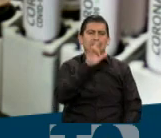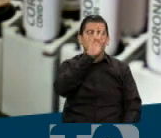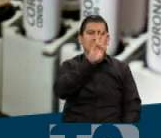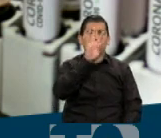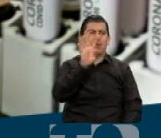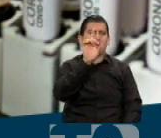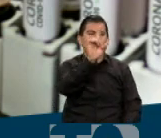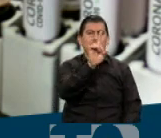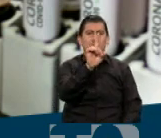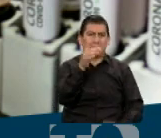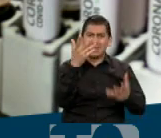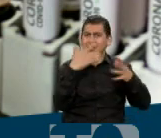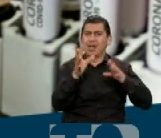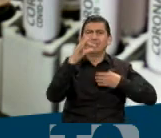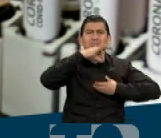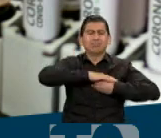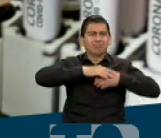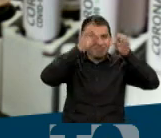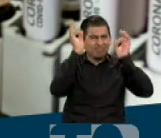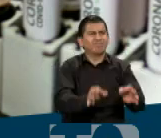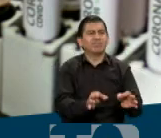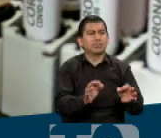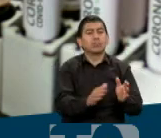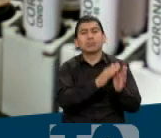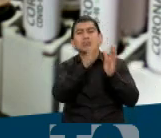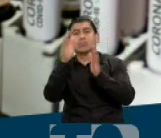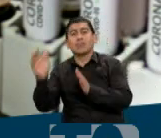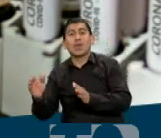11.741 casos confirmados, frente a los